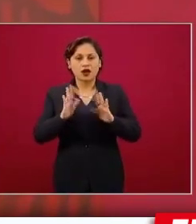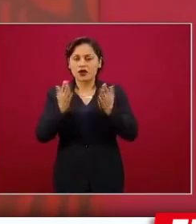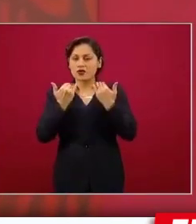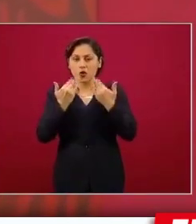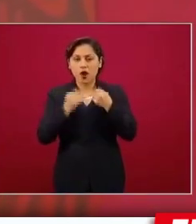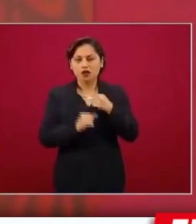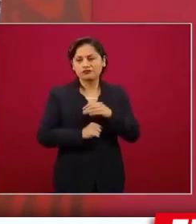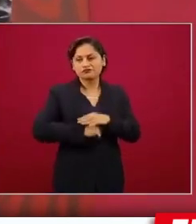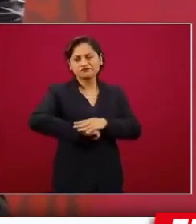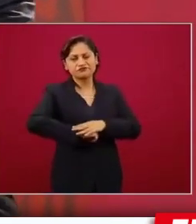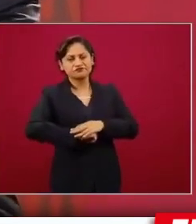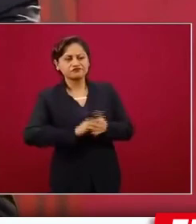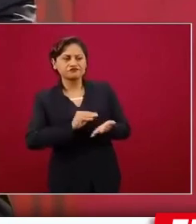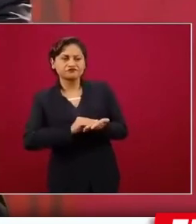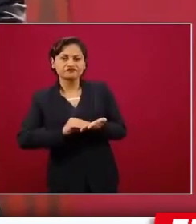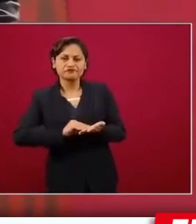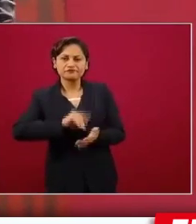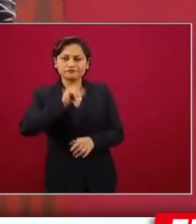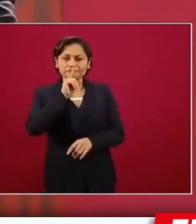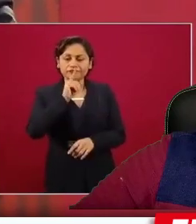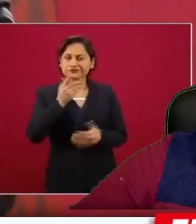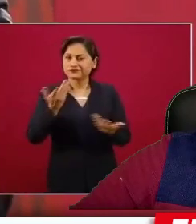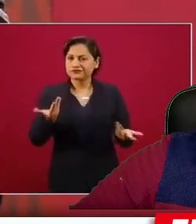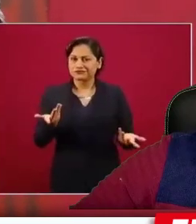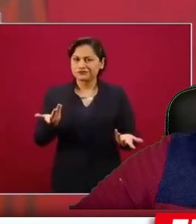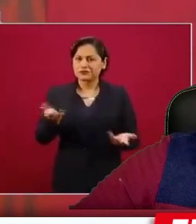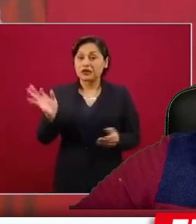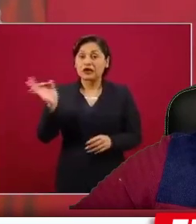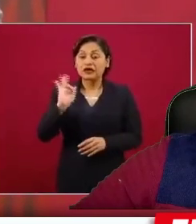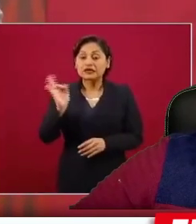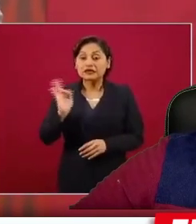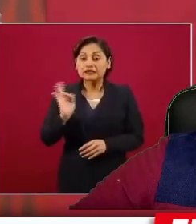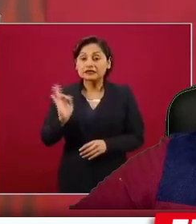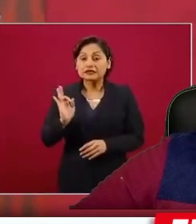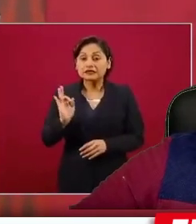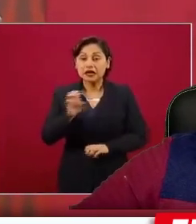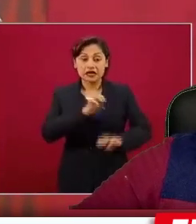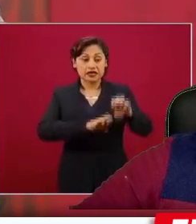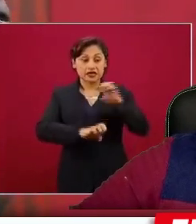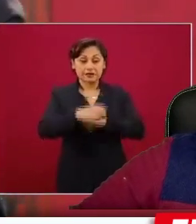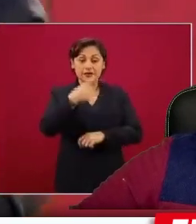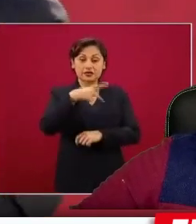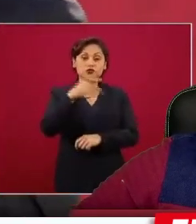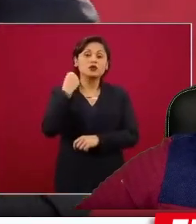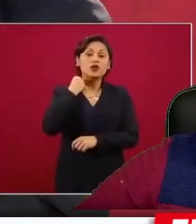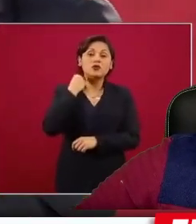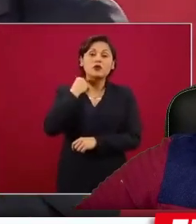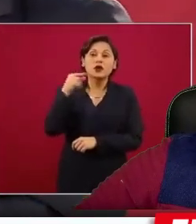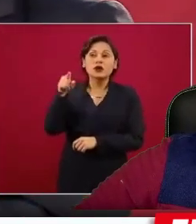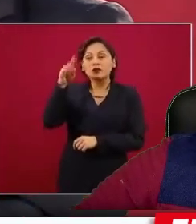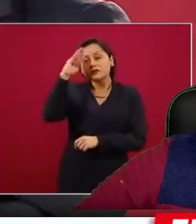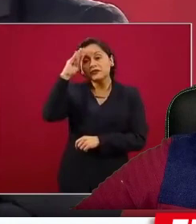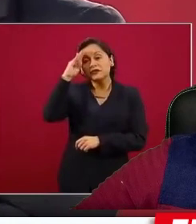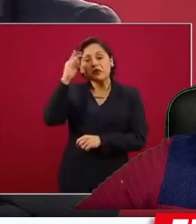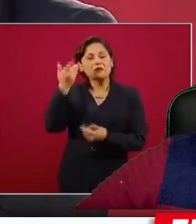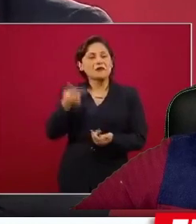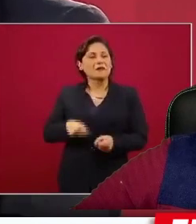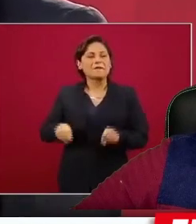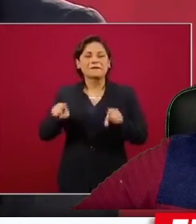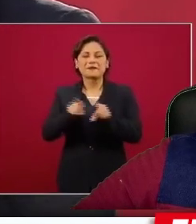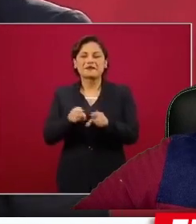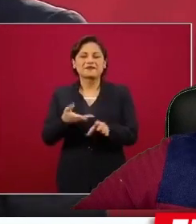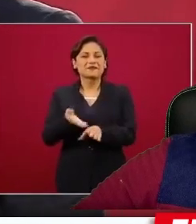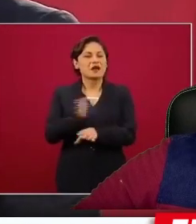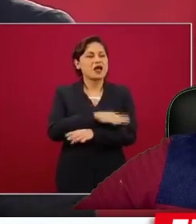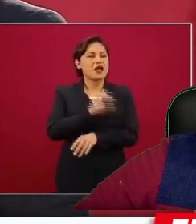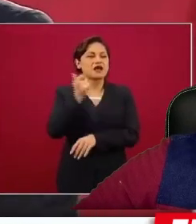A lo mejor sus abogados estaban pensando que podían hacer las machingüepas que hacían